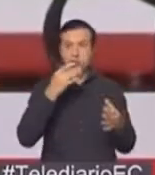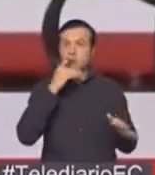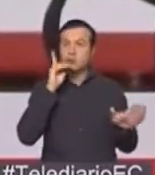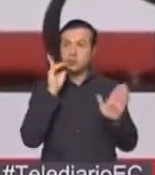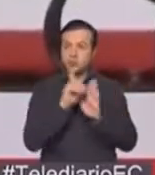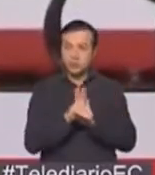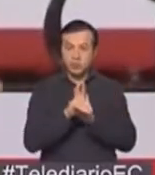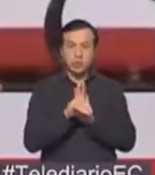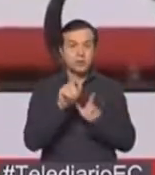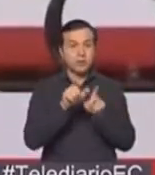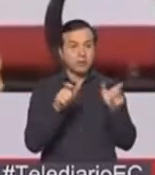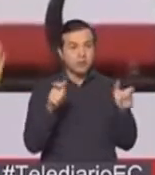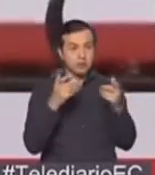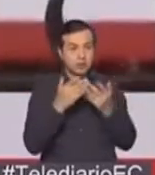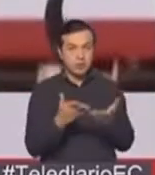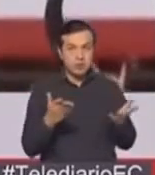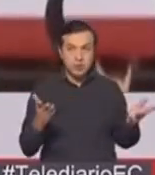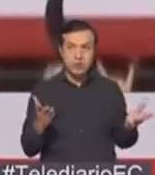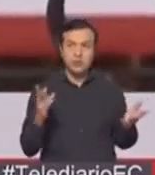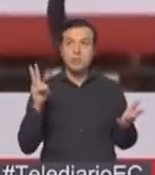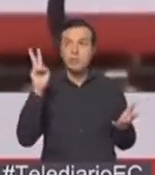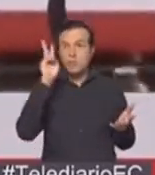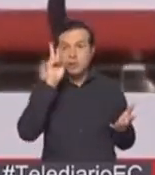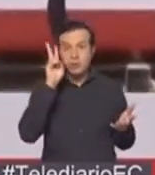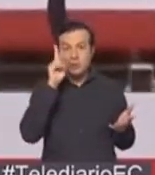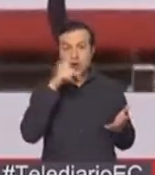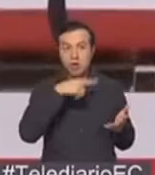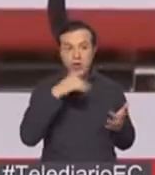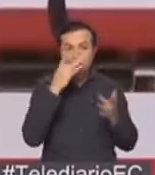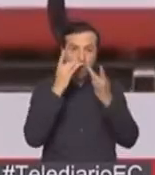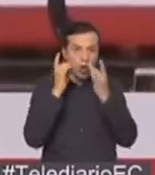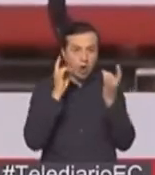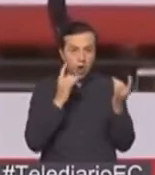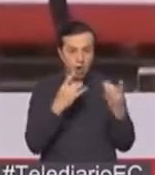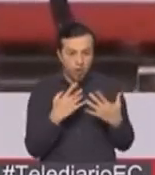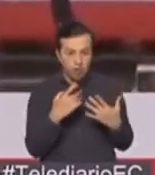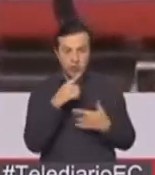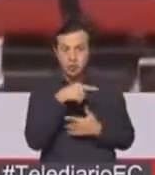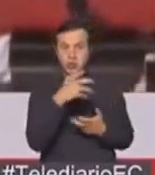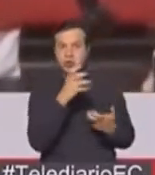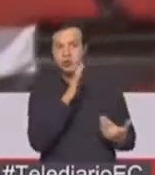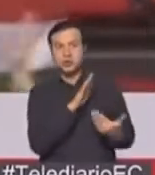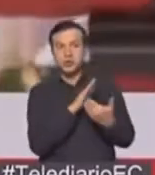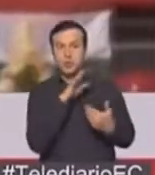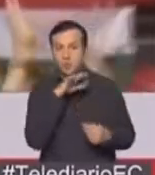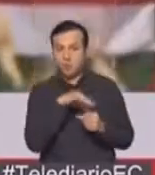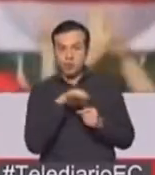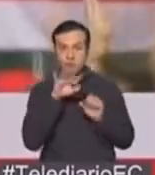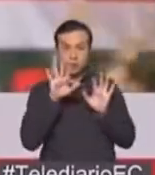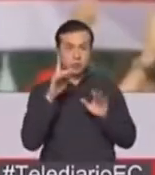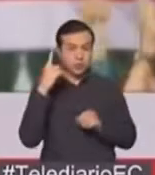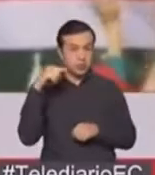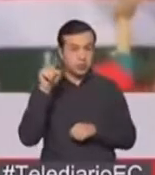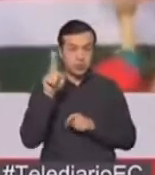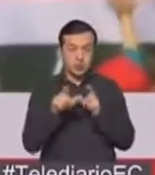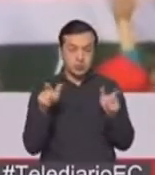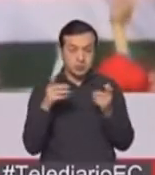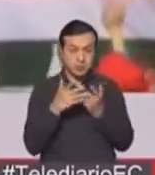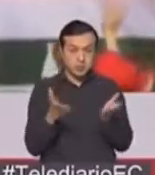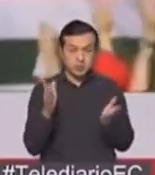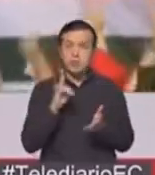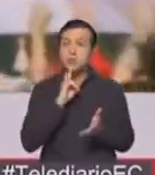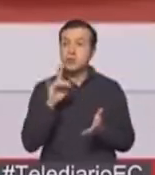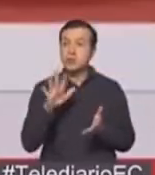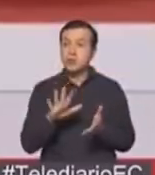mitin que los demócratas están consumidos por el odio y los acusó de intentar anular los votos de 10 millones de compatriotas estadounidenses